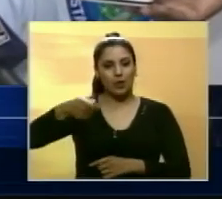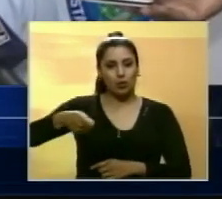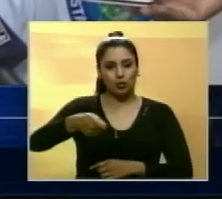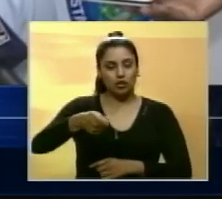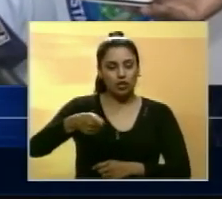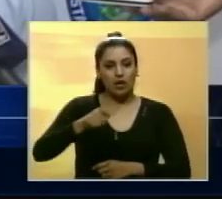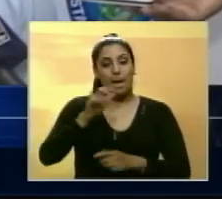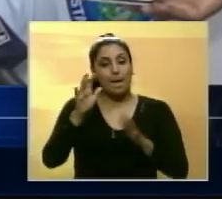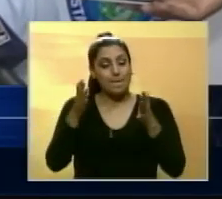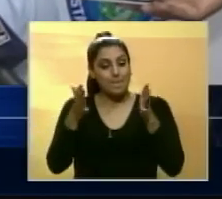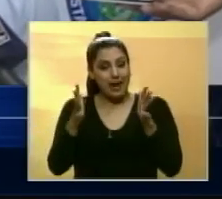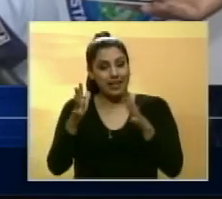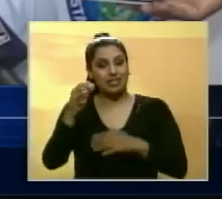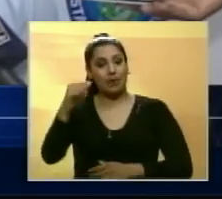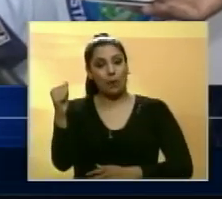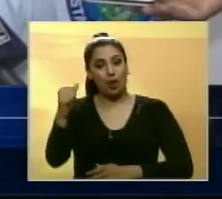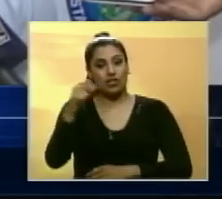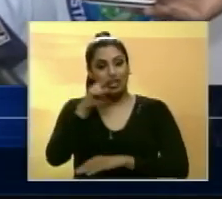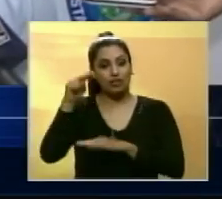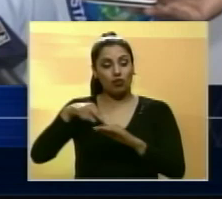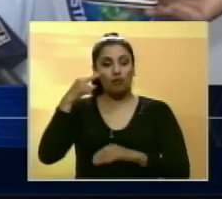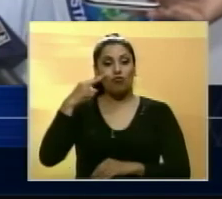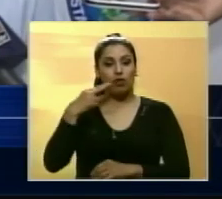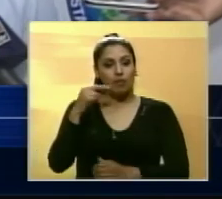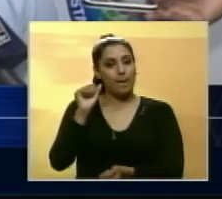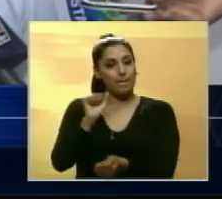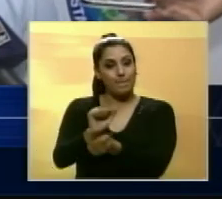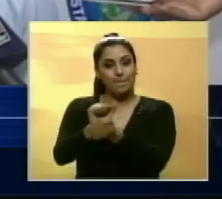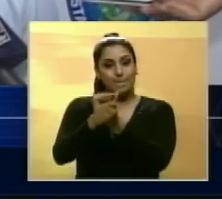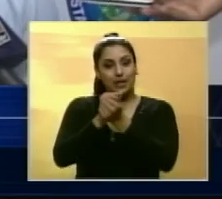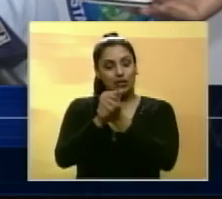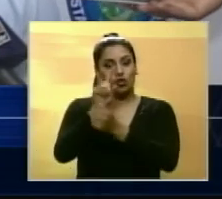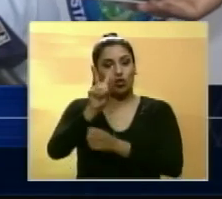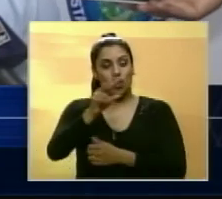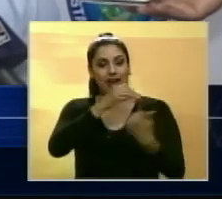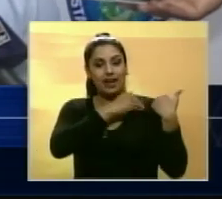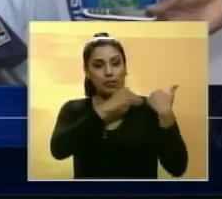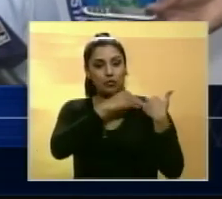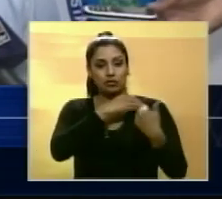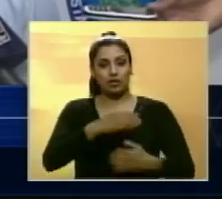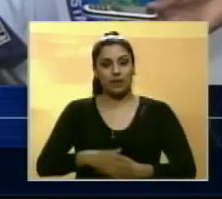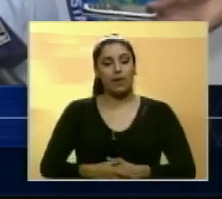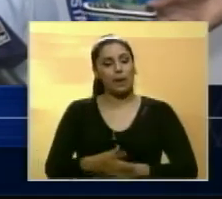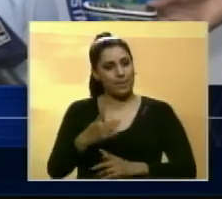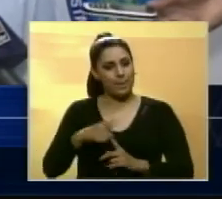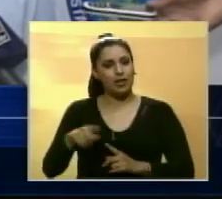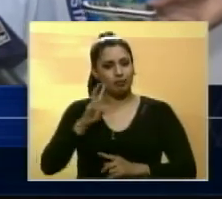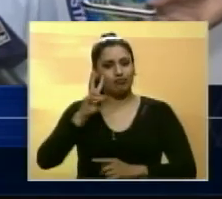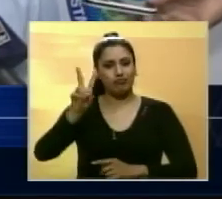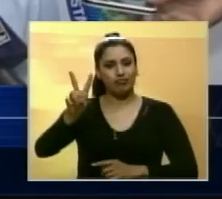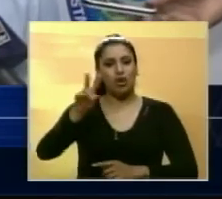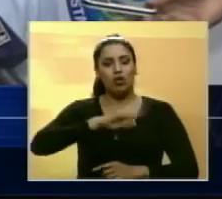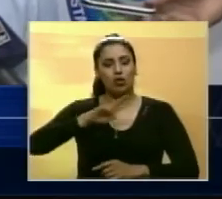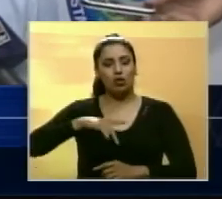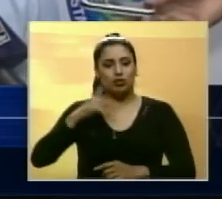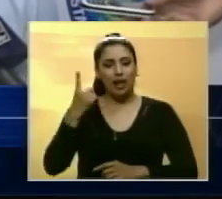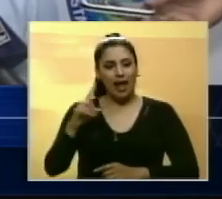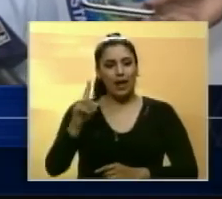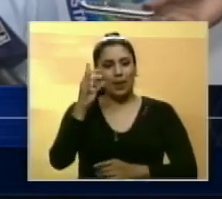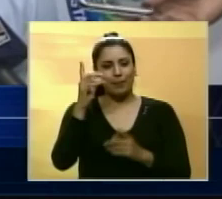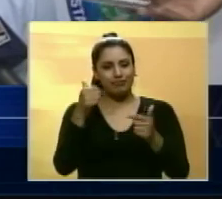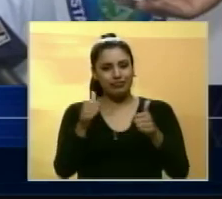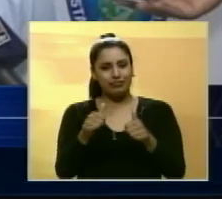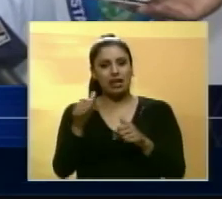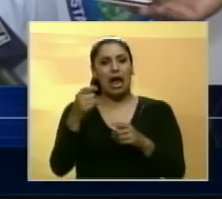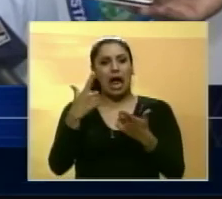ya al parecer la Policía Nacional Bolivariana capturó a los 2 presuntos autores de este delito. Pero sí vimos y estamos observando la disminución del